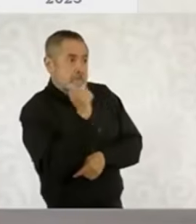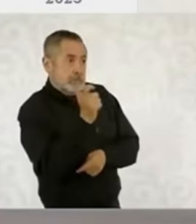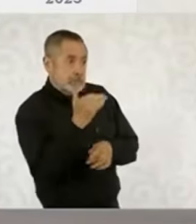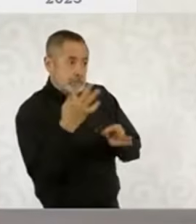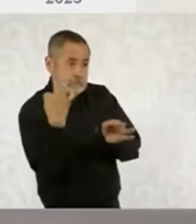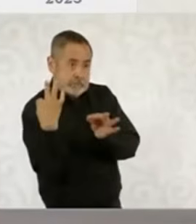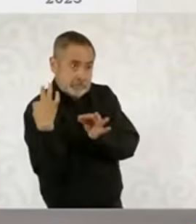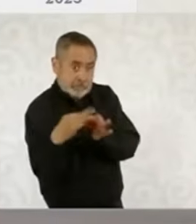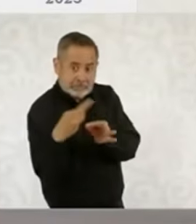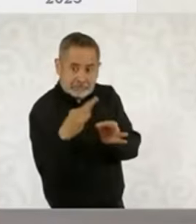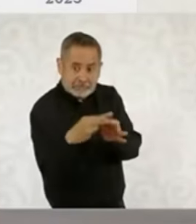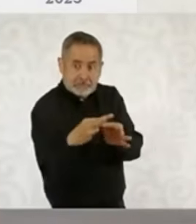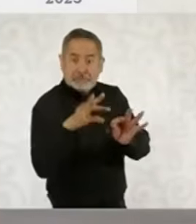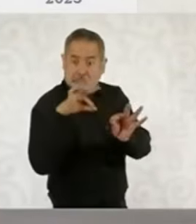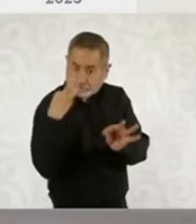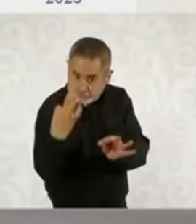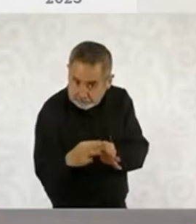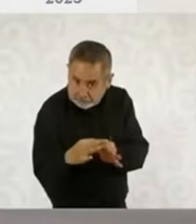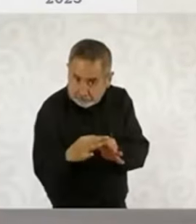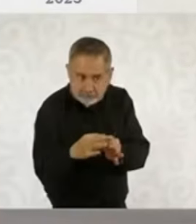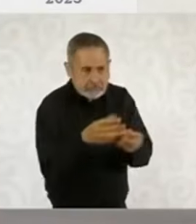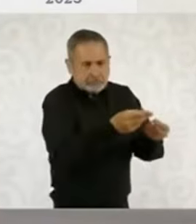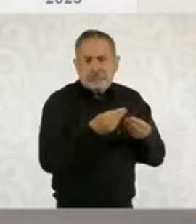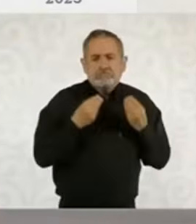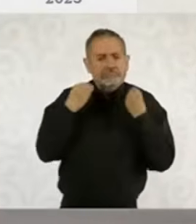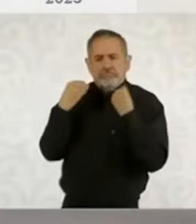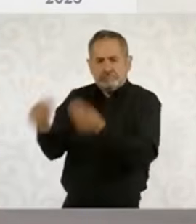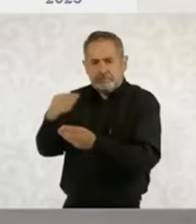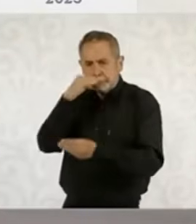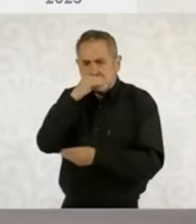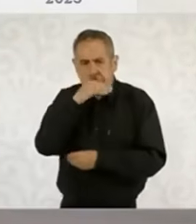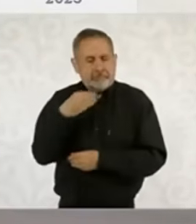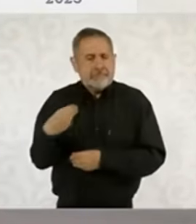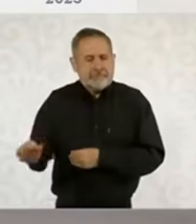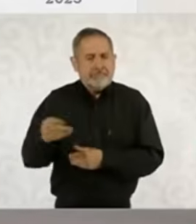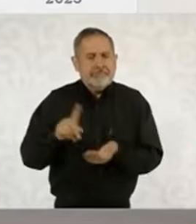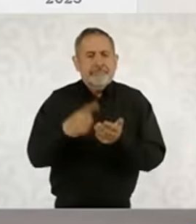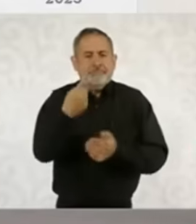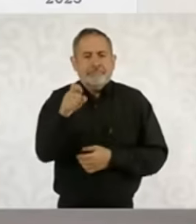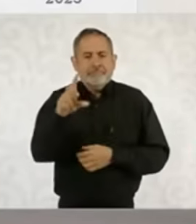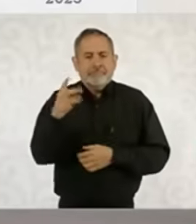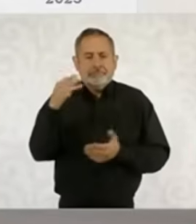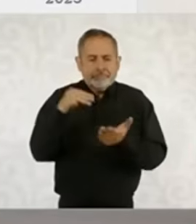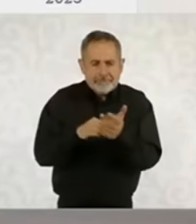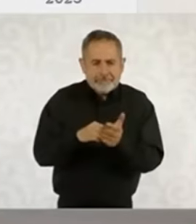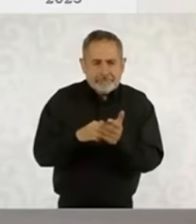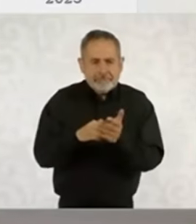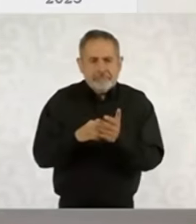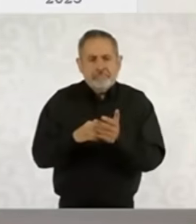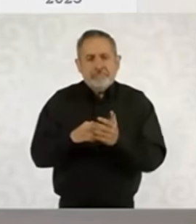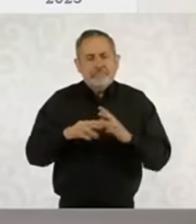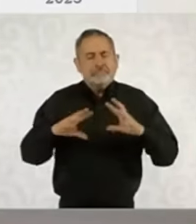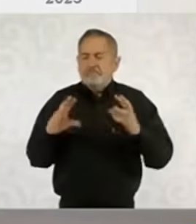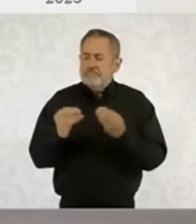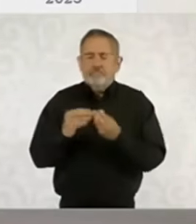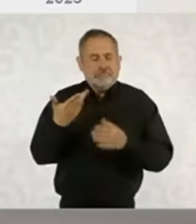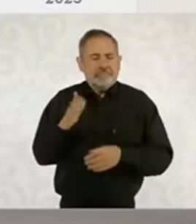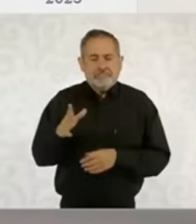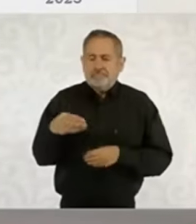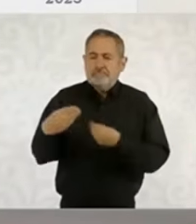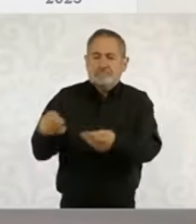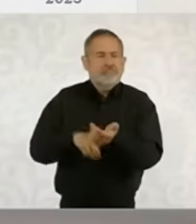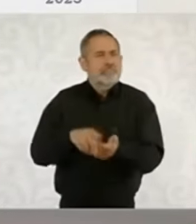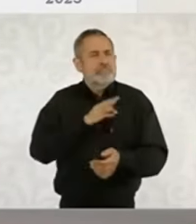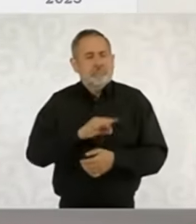junio de este año llevamos 133,000 escrituras liberadas, que